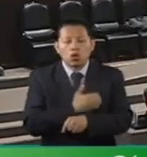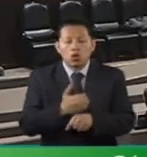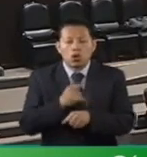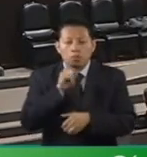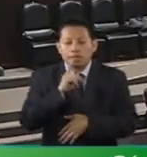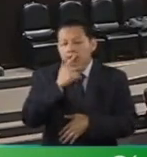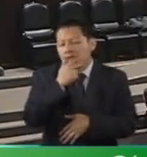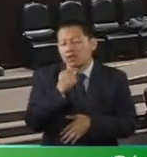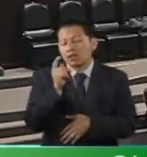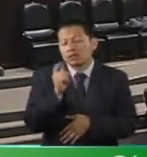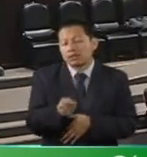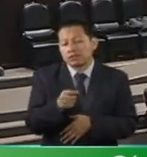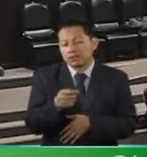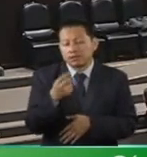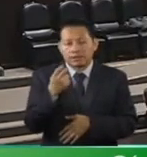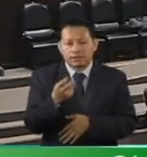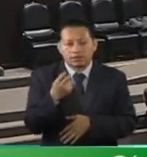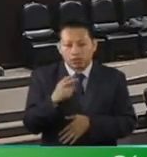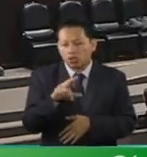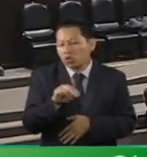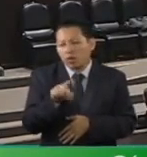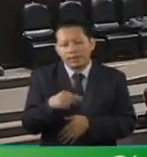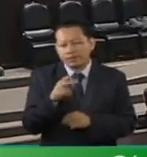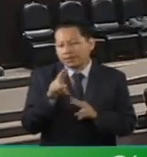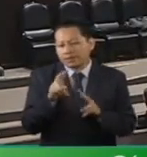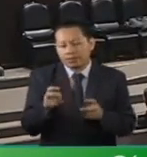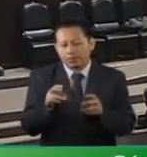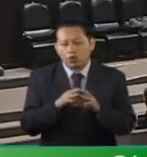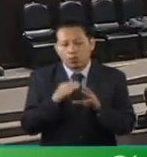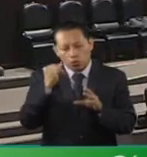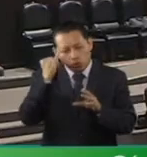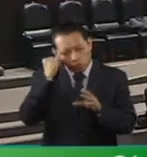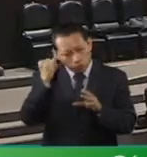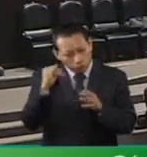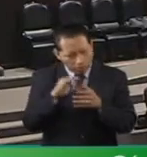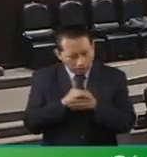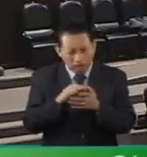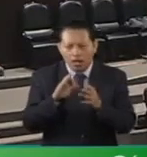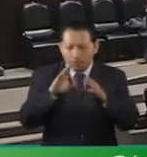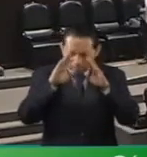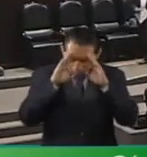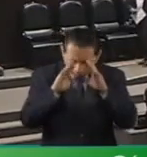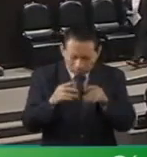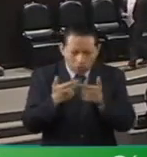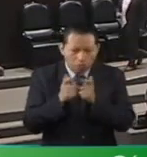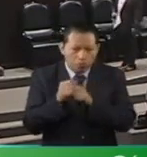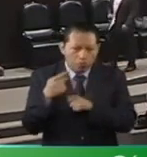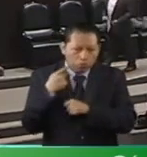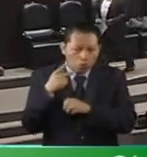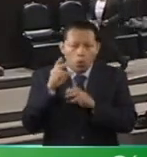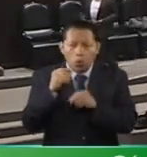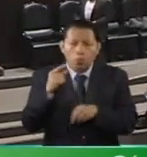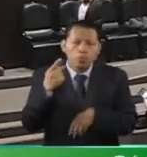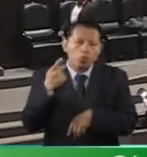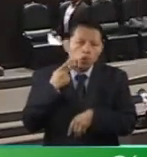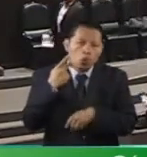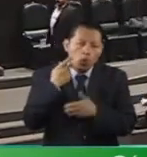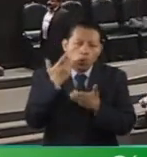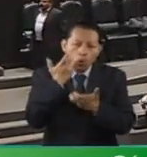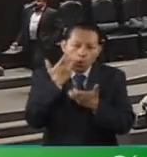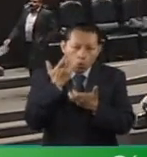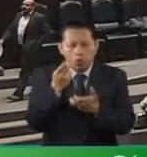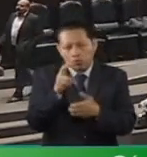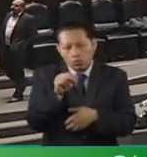compañeros Esto no es un asunto de convicciones ideológicas de disciplina partidista o de ambiciones políticas o no debería